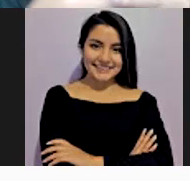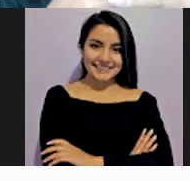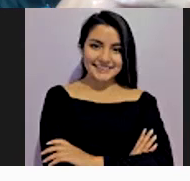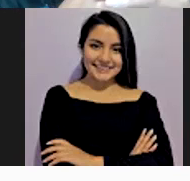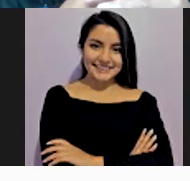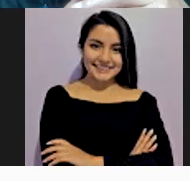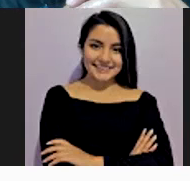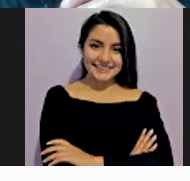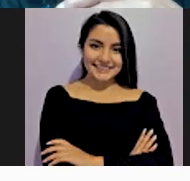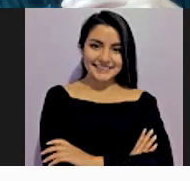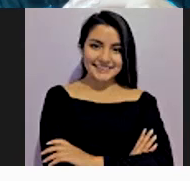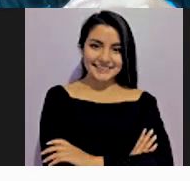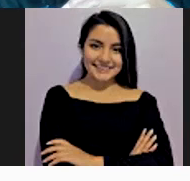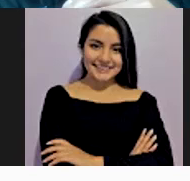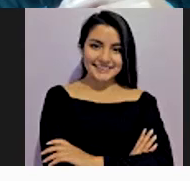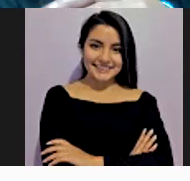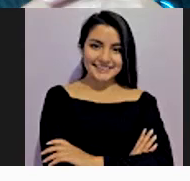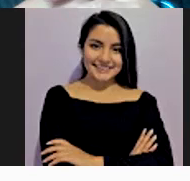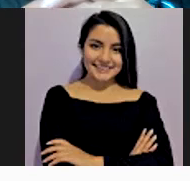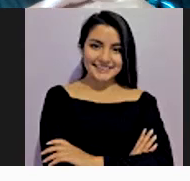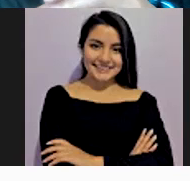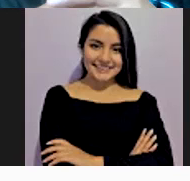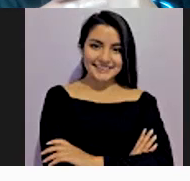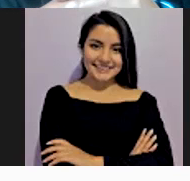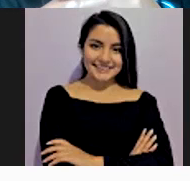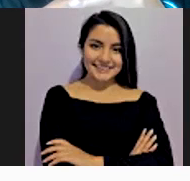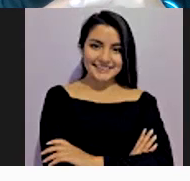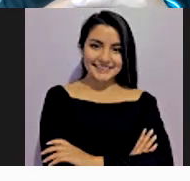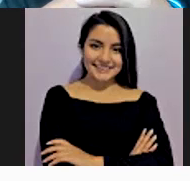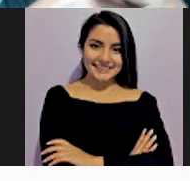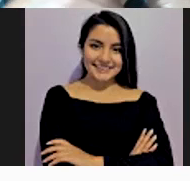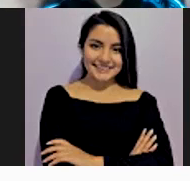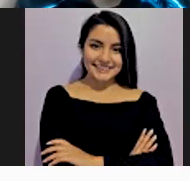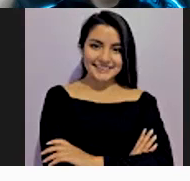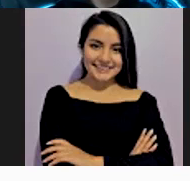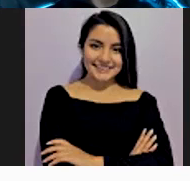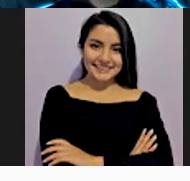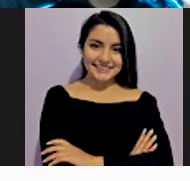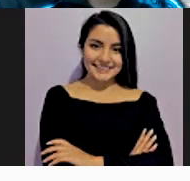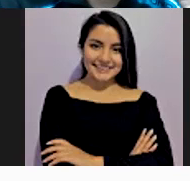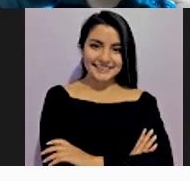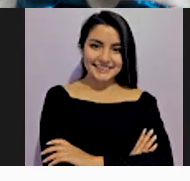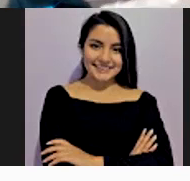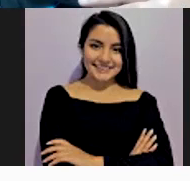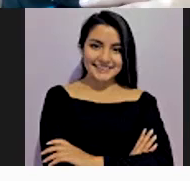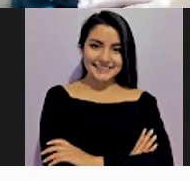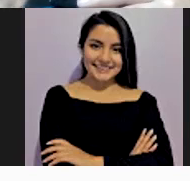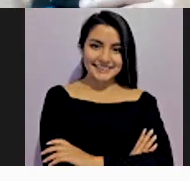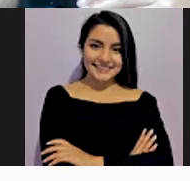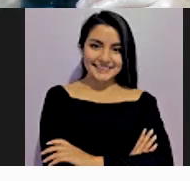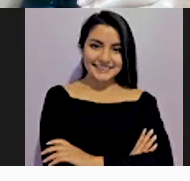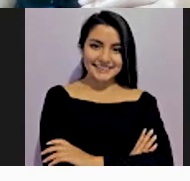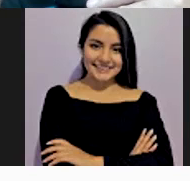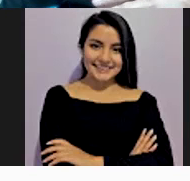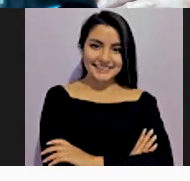que es los diámetros de los sedimentos, ¿no es cierto? Ya. Entonces, cada autor, como digo, pues tiene